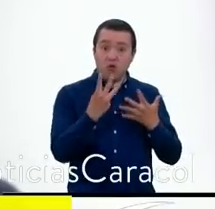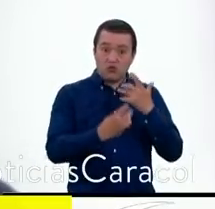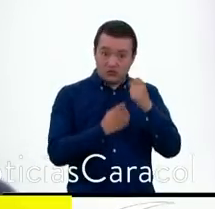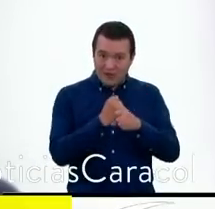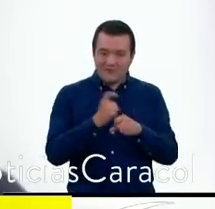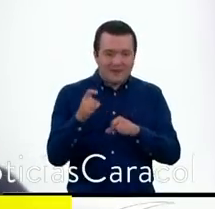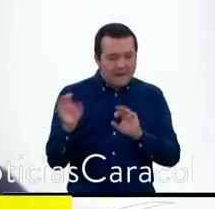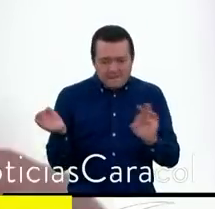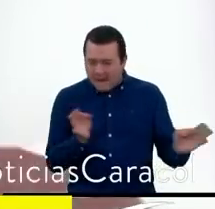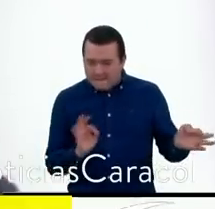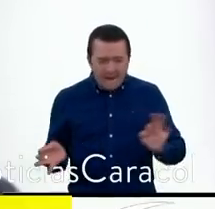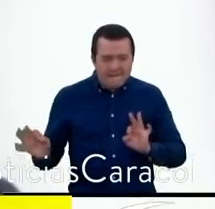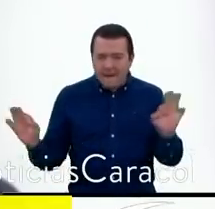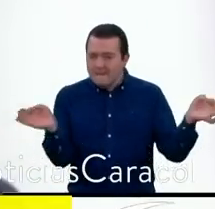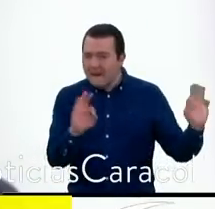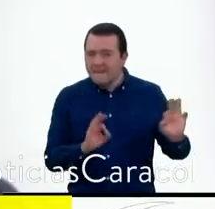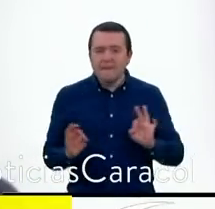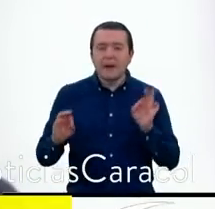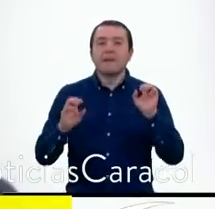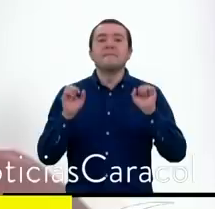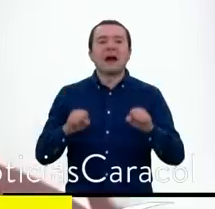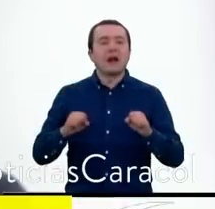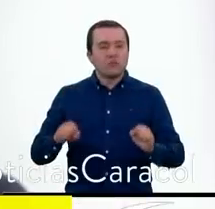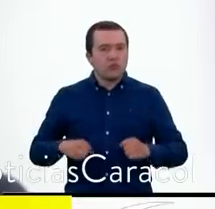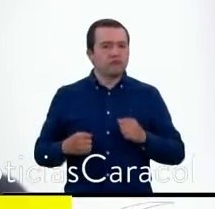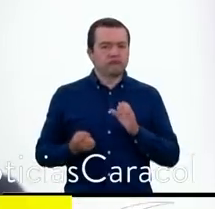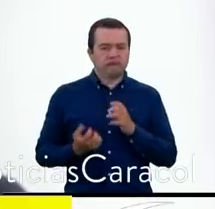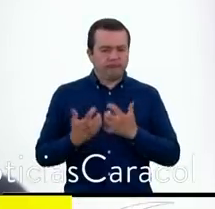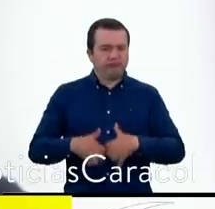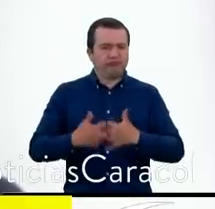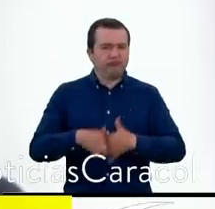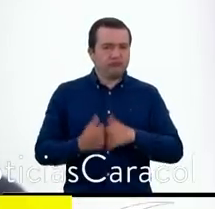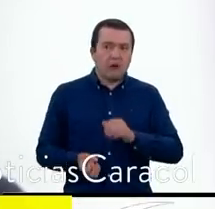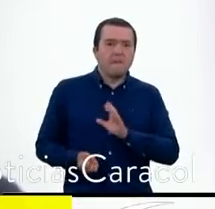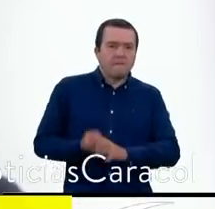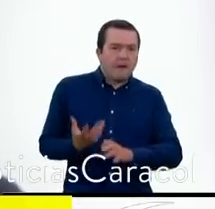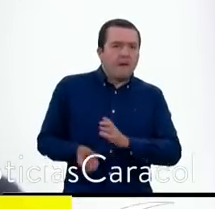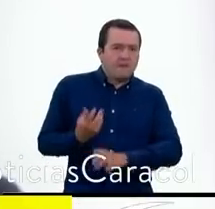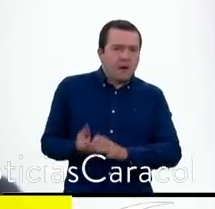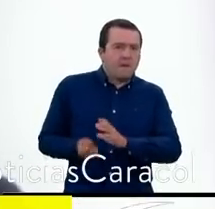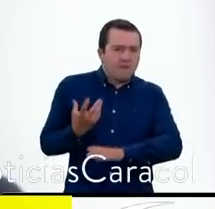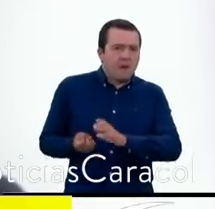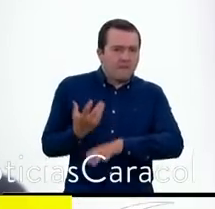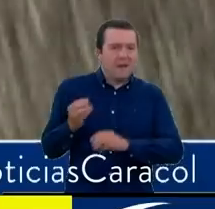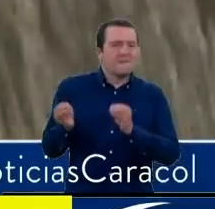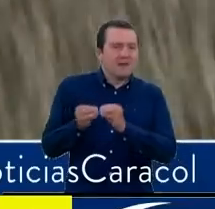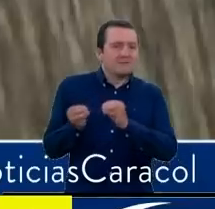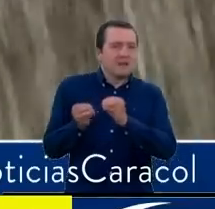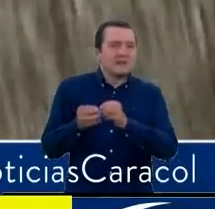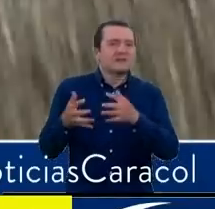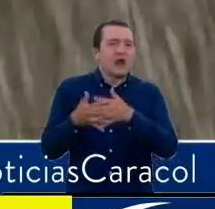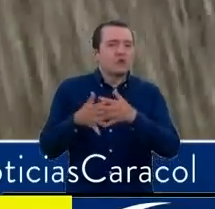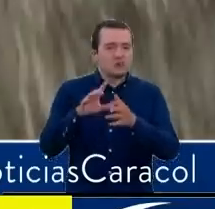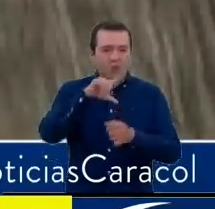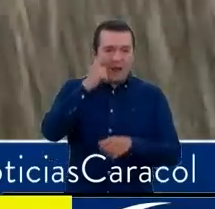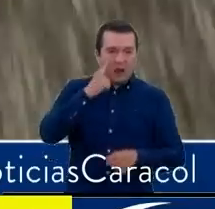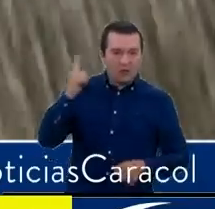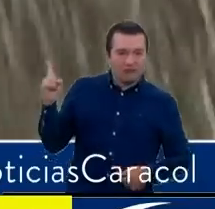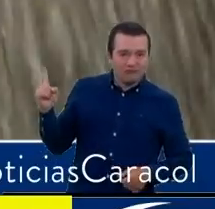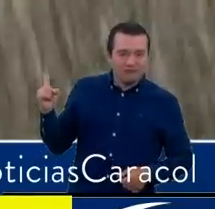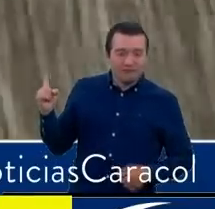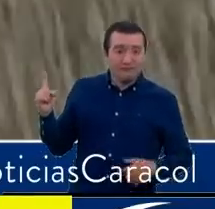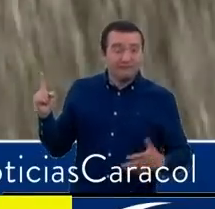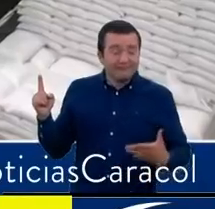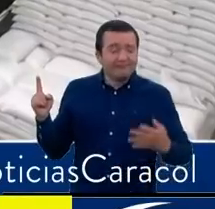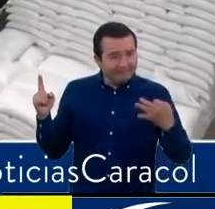para justamente aumentar el rendimiento, la competitividad de la producción de arroz blanco en Colombia, pero el reto muy importante